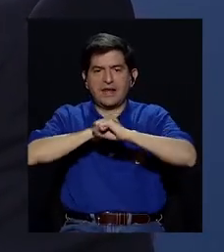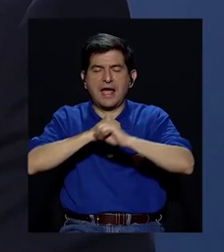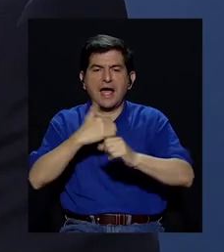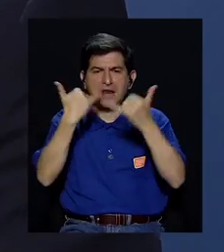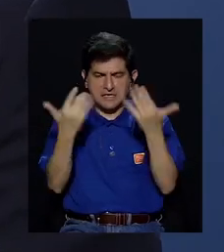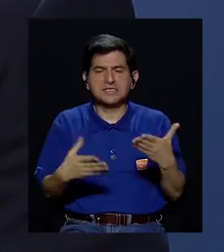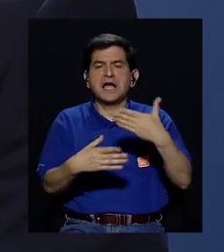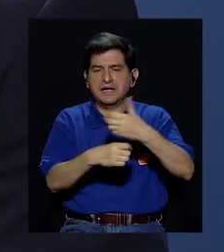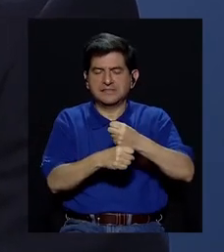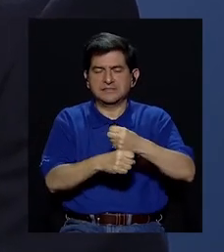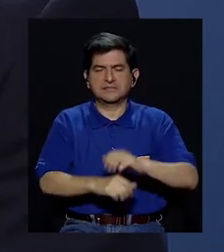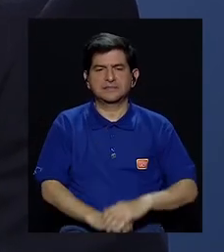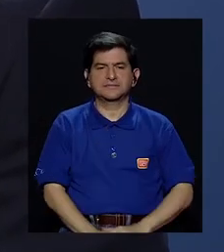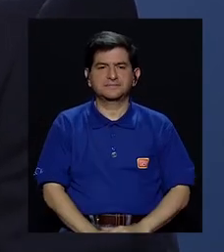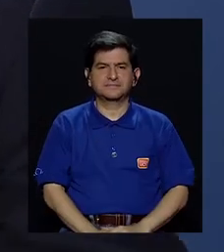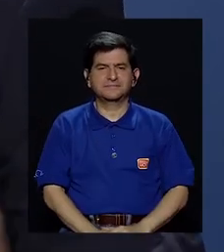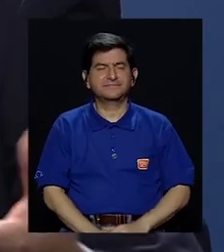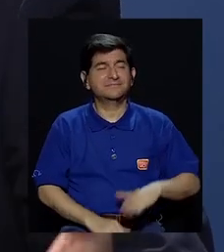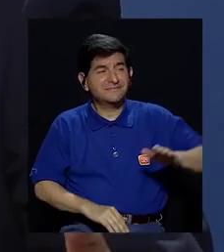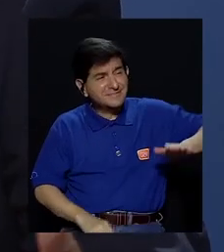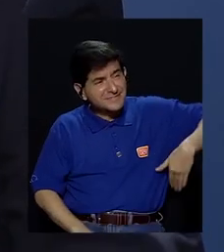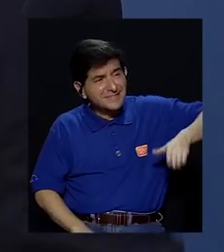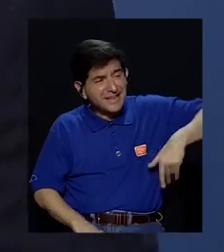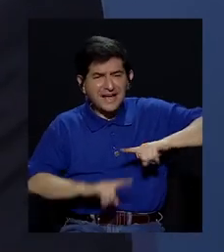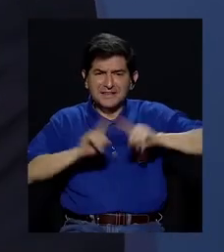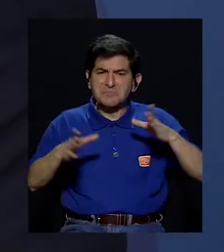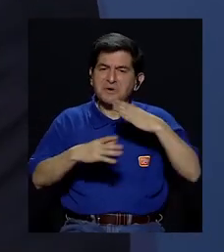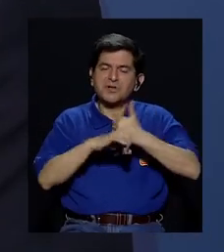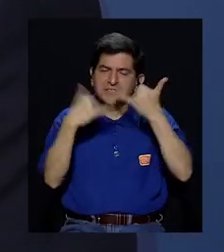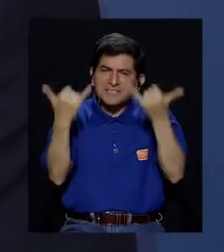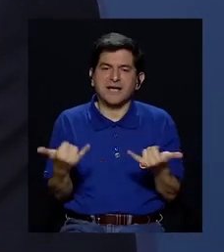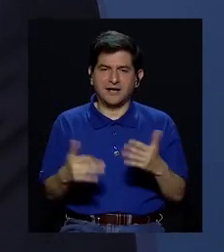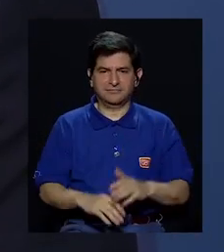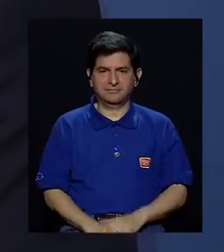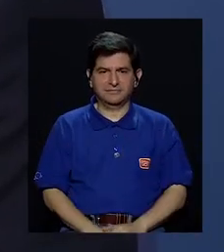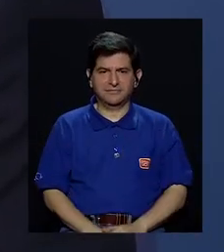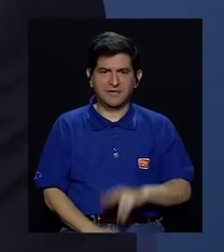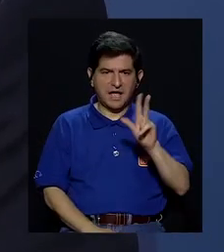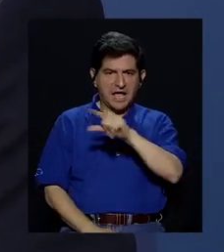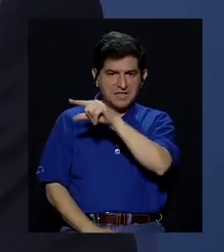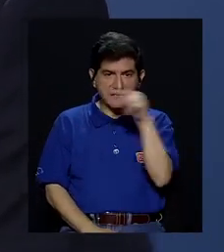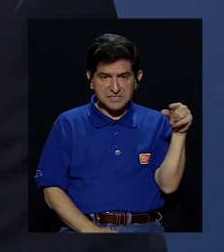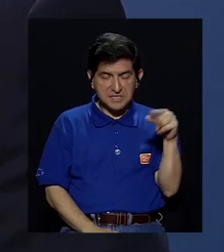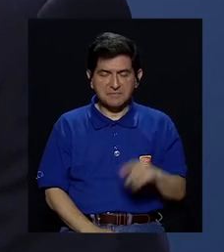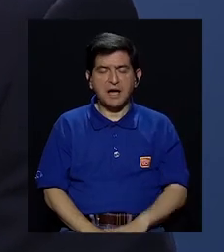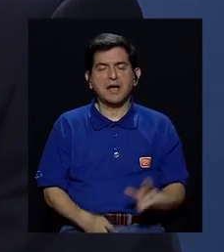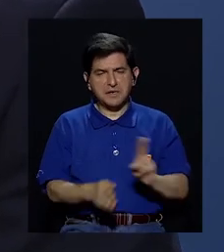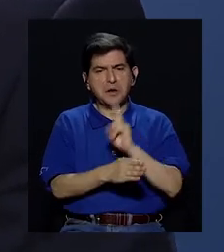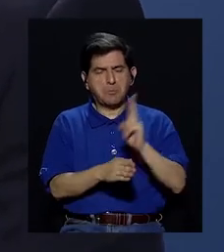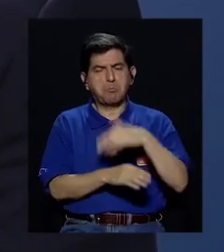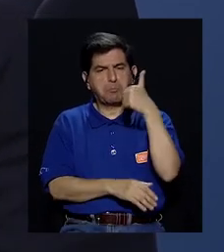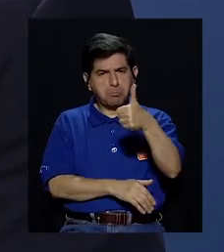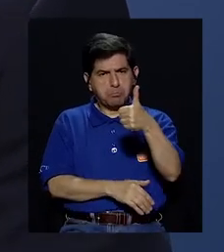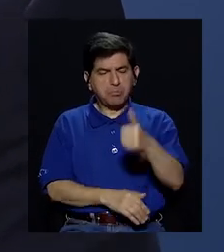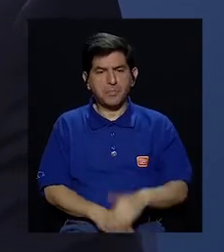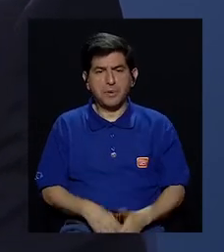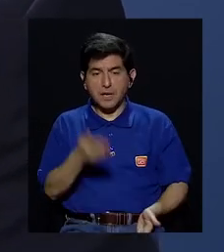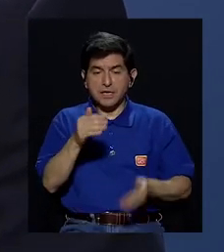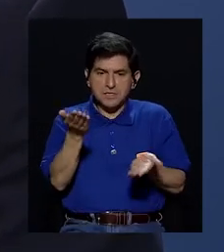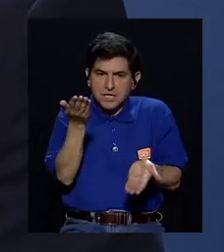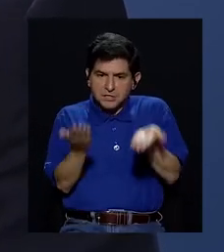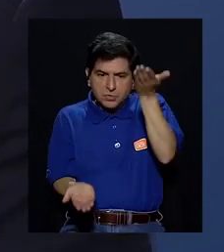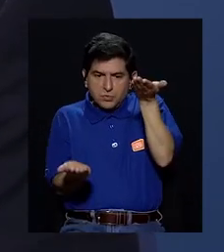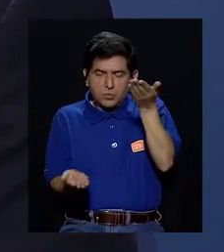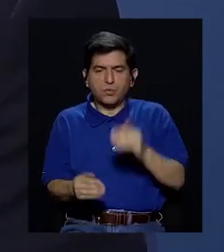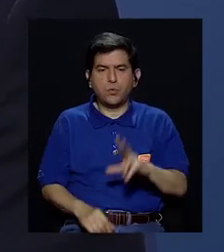que lo que algunos ya están haciendo un poco tarde pero finalmente lo están haciendo hasta tres semanas esto puede ser muy útil y bastante